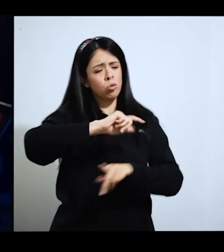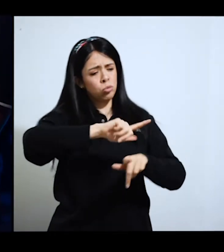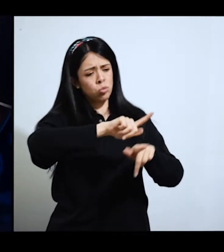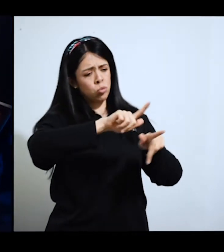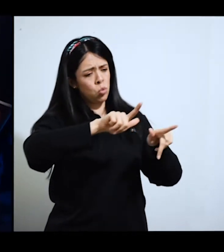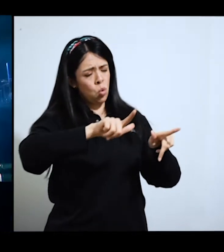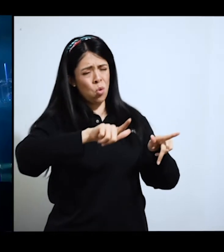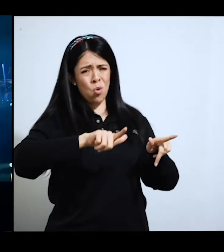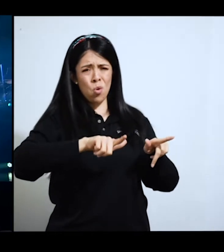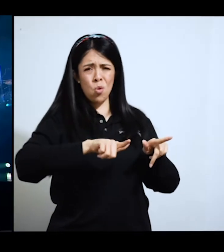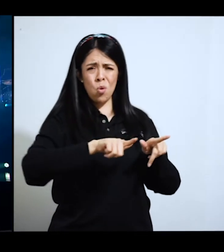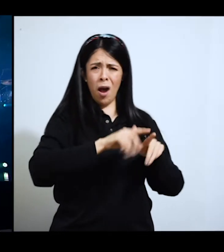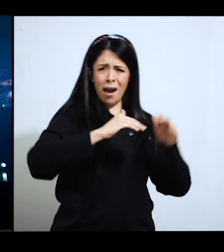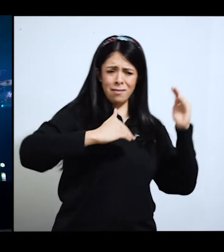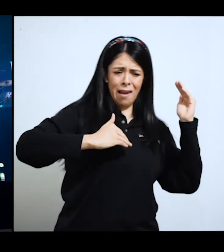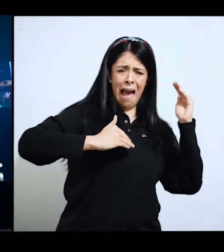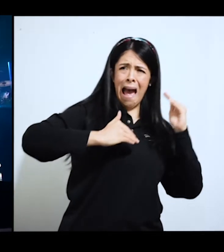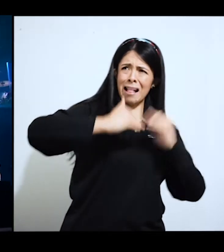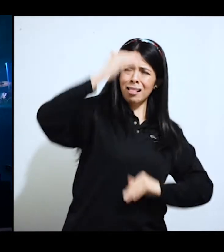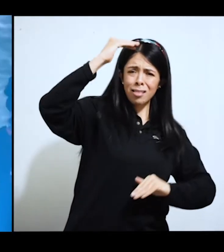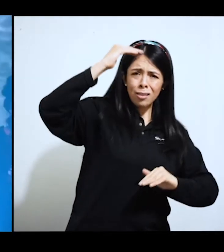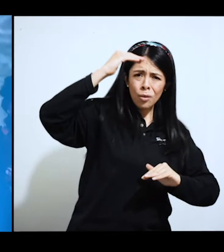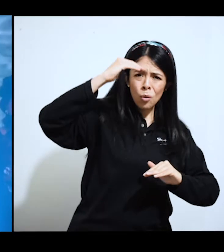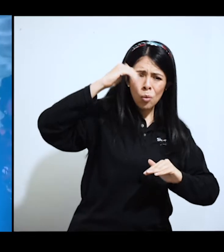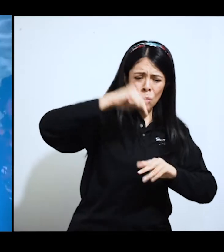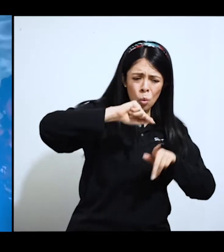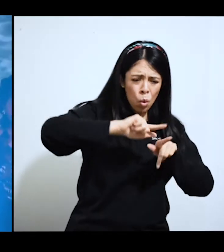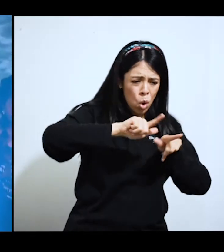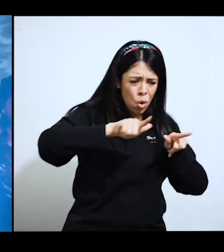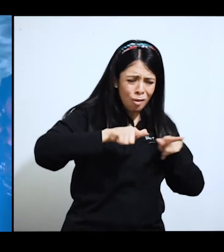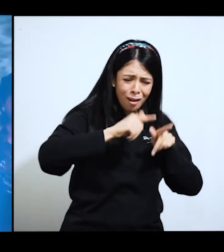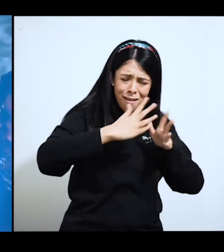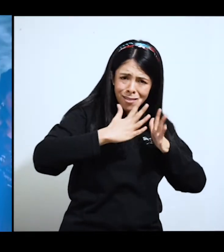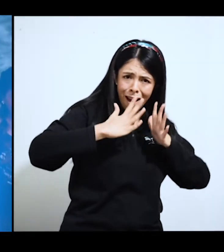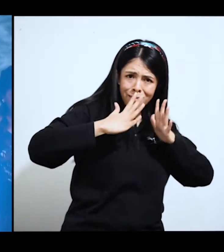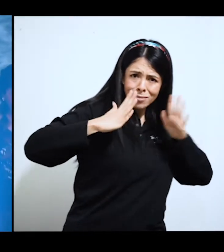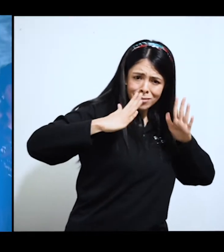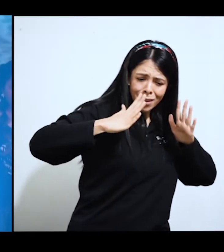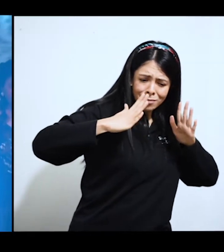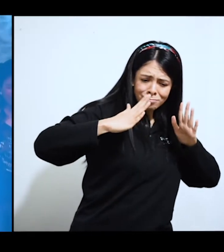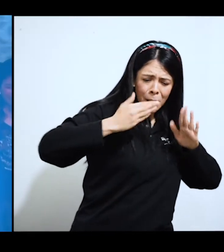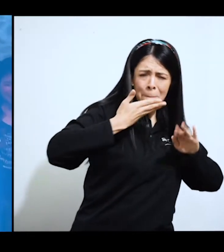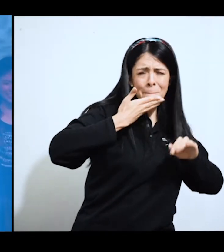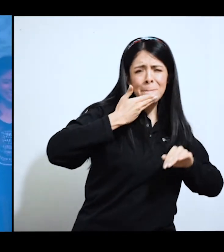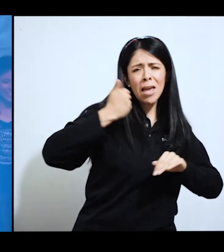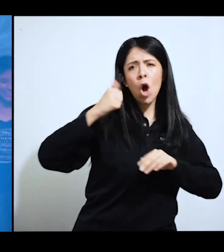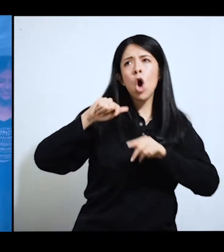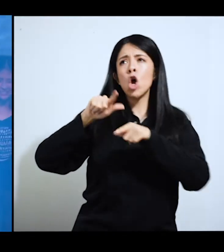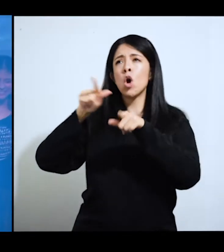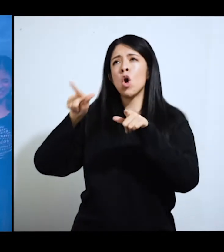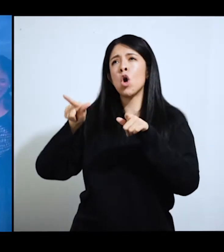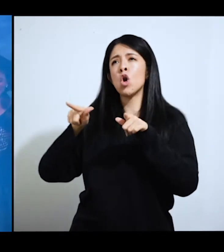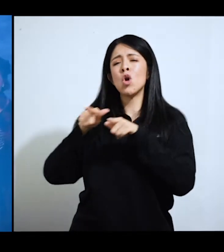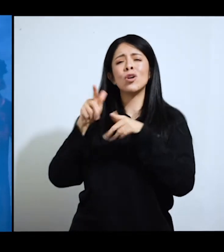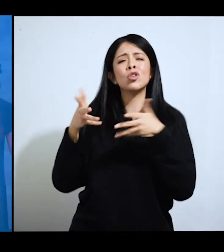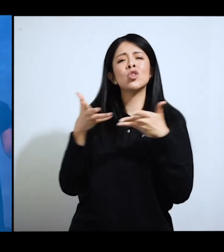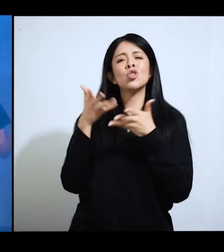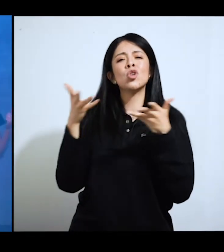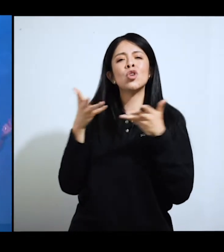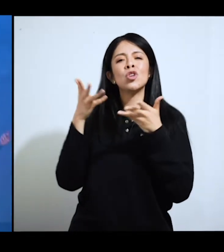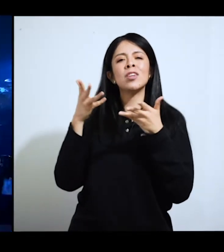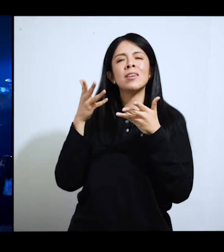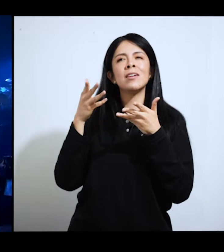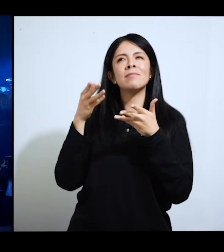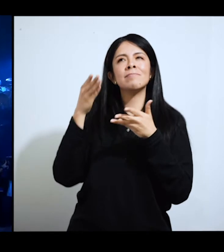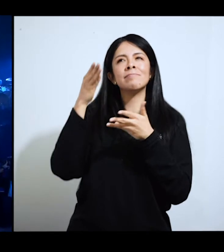No hay lugar más alto, más grande